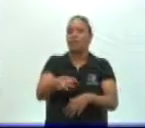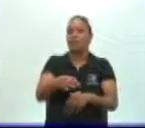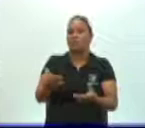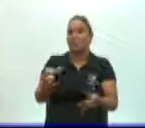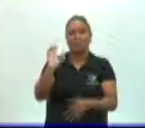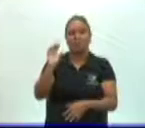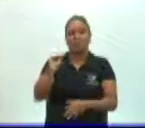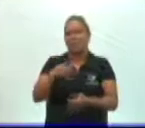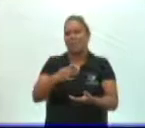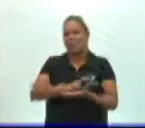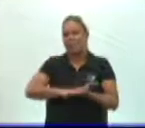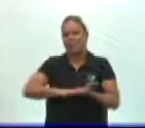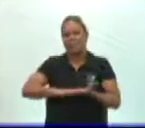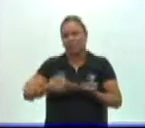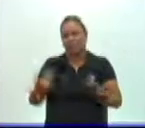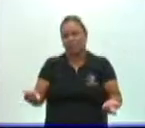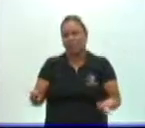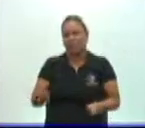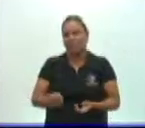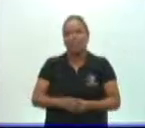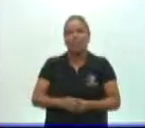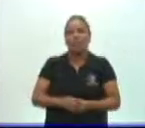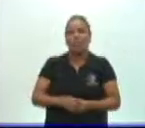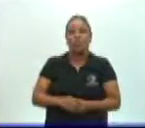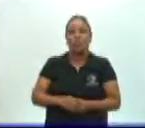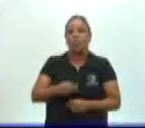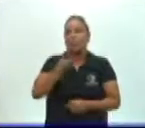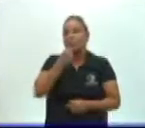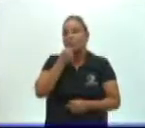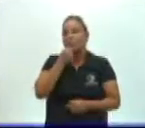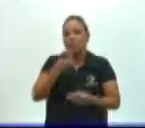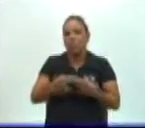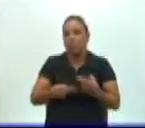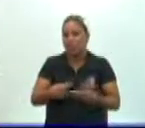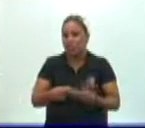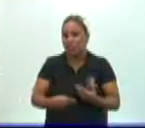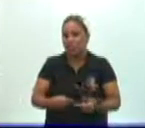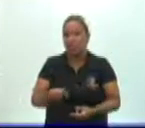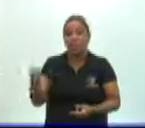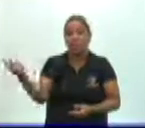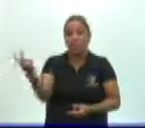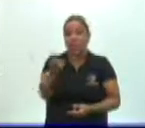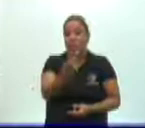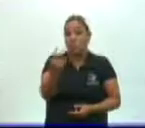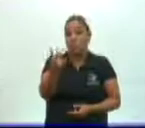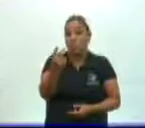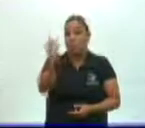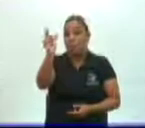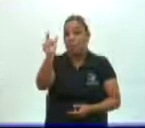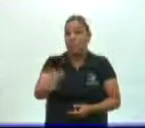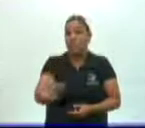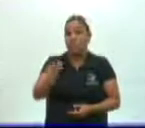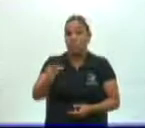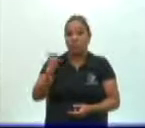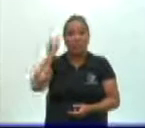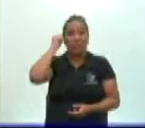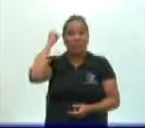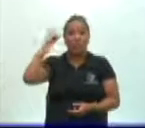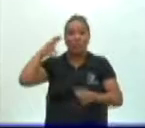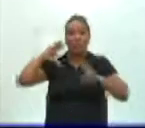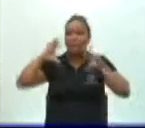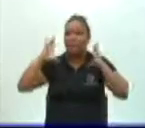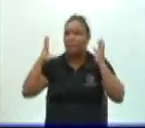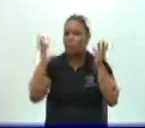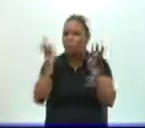salida real, entonces llegan estos dos grandes pensadores, estos monumentos de la ideología mundial, que